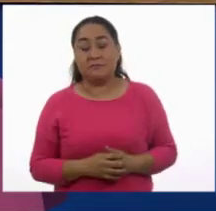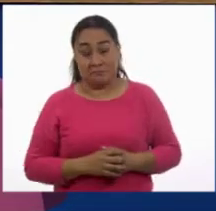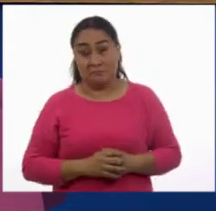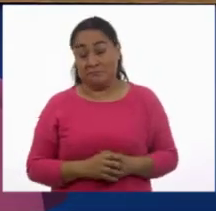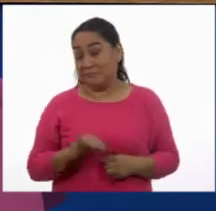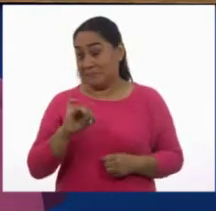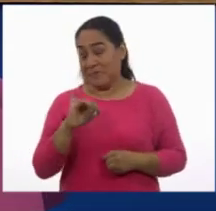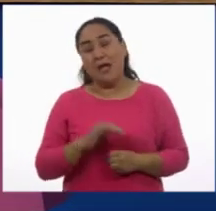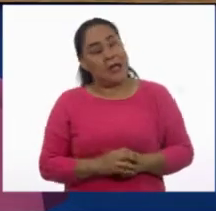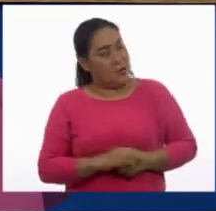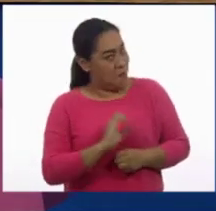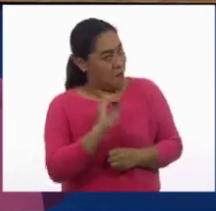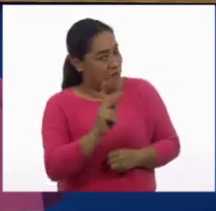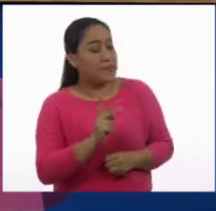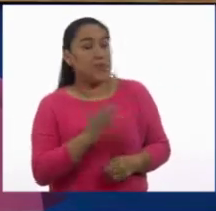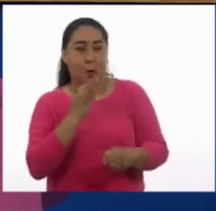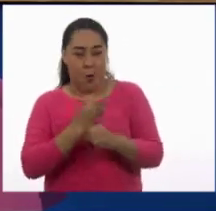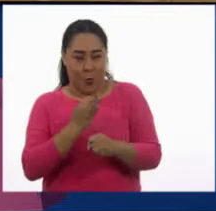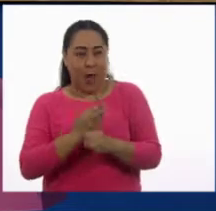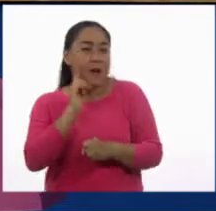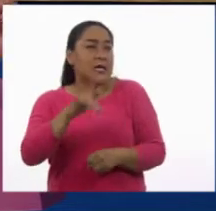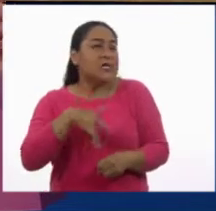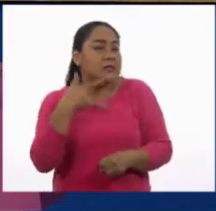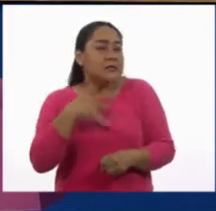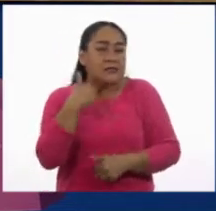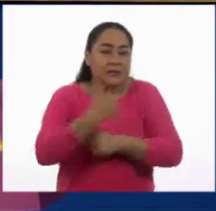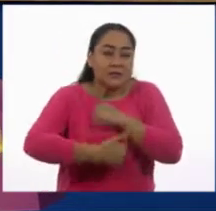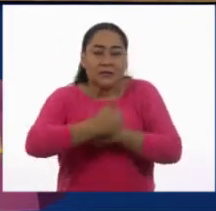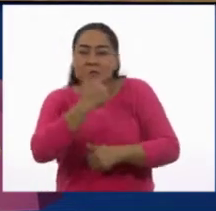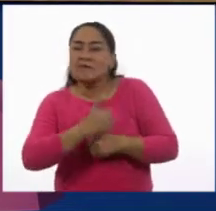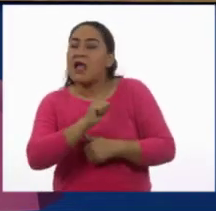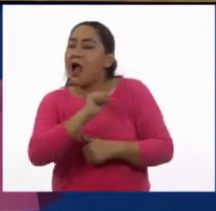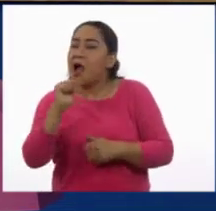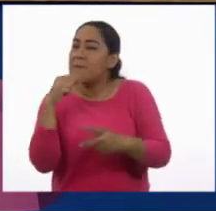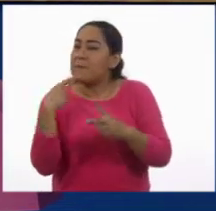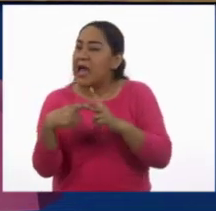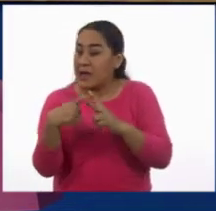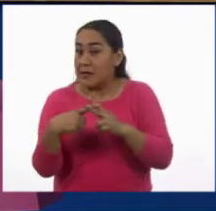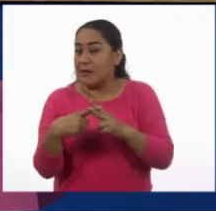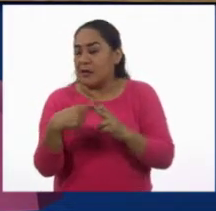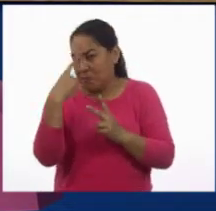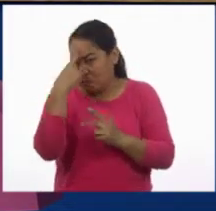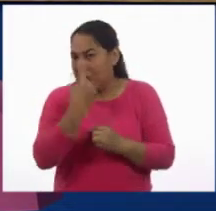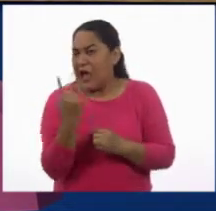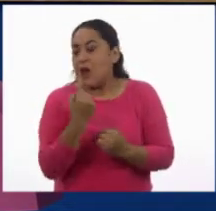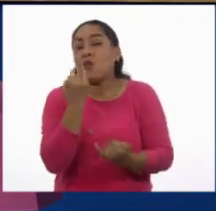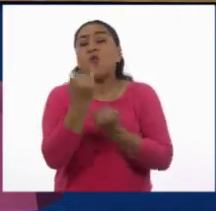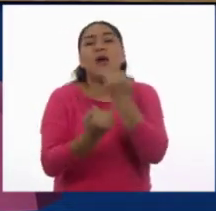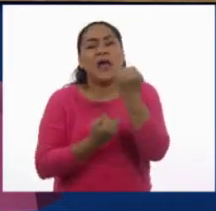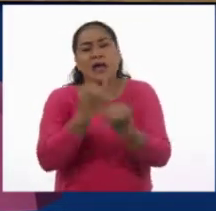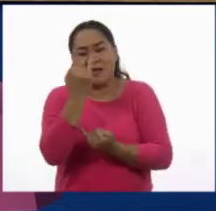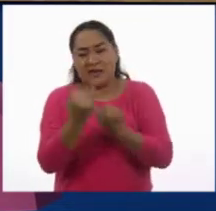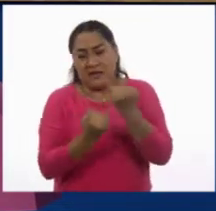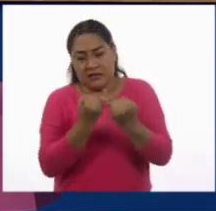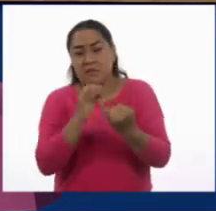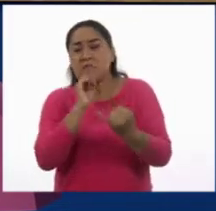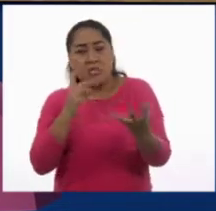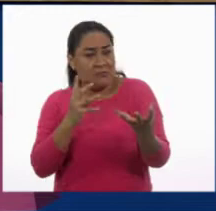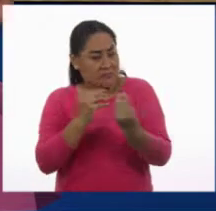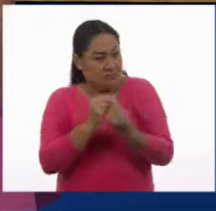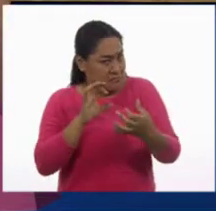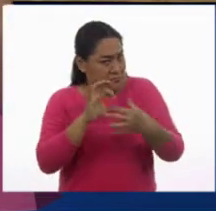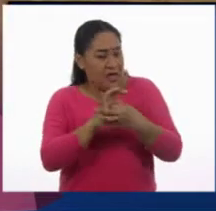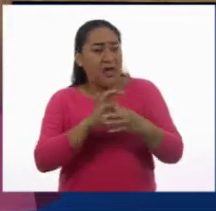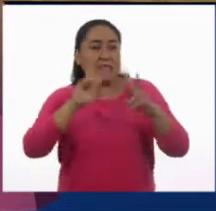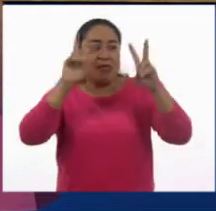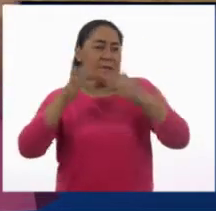parece muy bien, porque hoy el desafío matemático consiste en realizar un juego que tiene que ver con un tema que comenzamos a